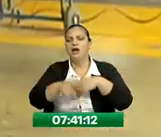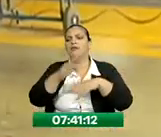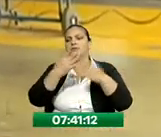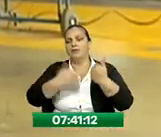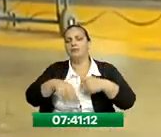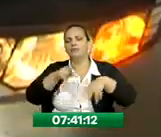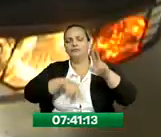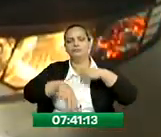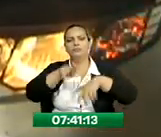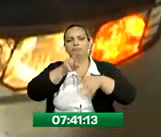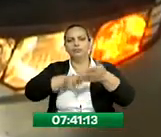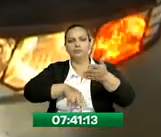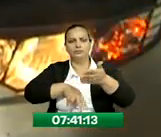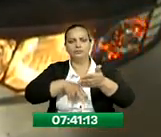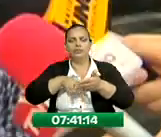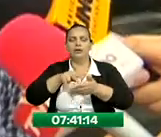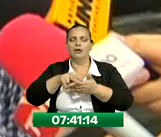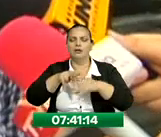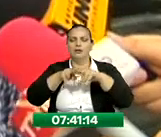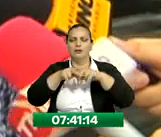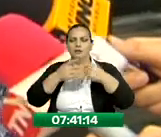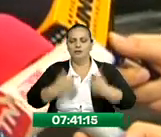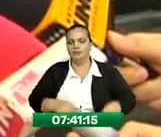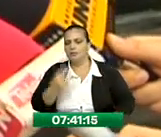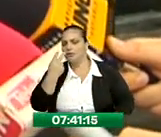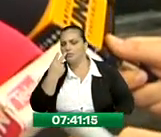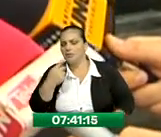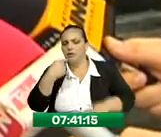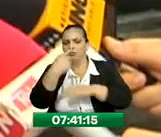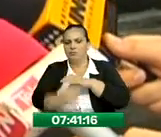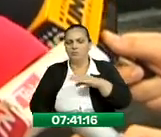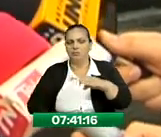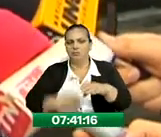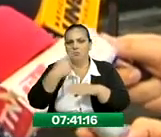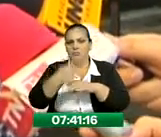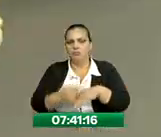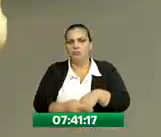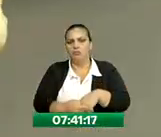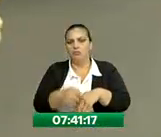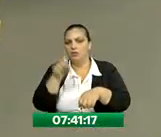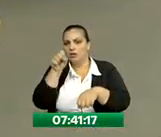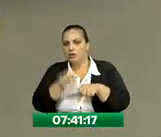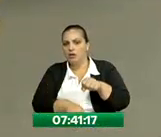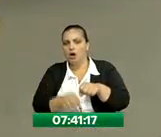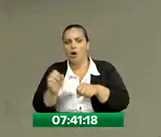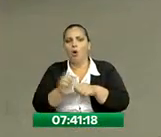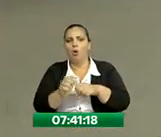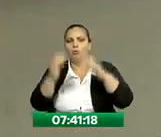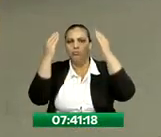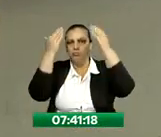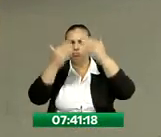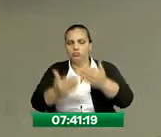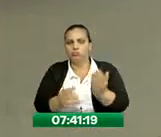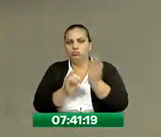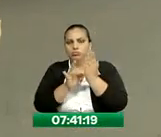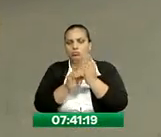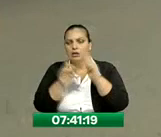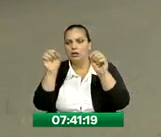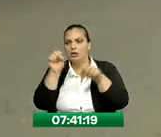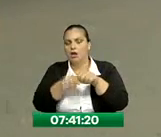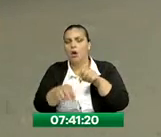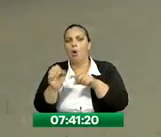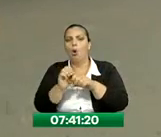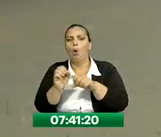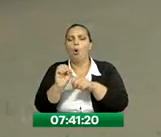funcionan, las llantas que están gastadas y el parabrisas que se ve está roto. Por este mes, los conductores rezagados pagan una multa